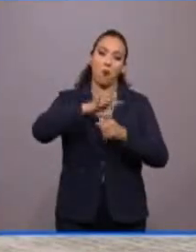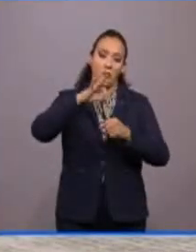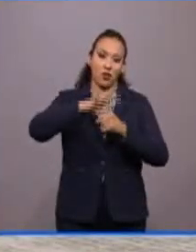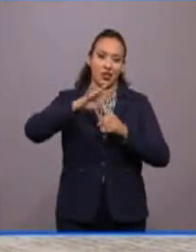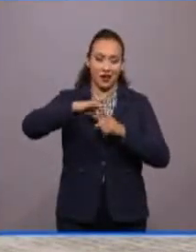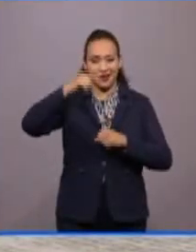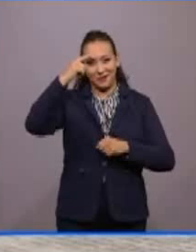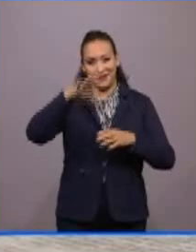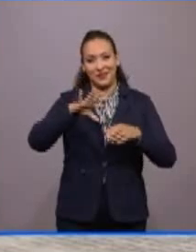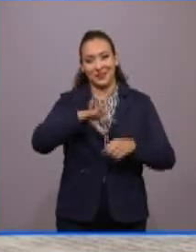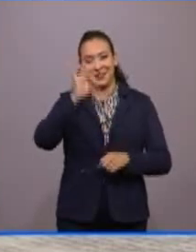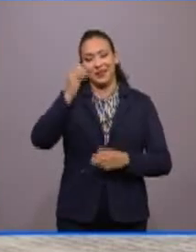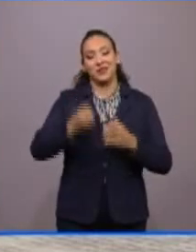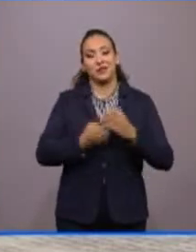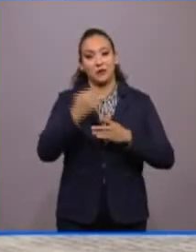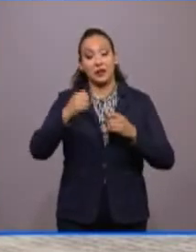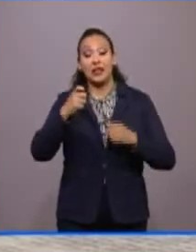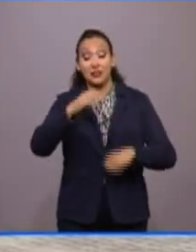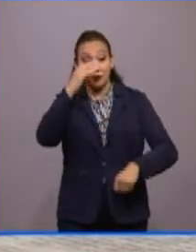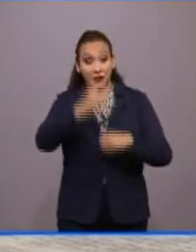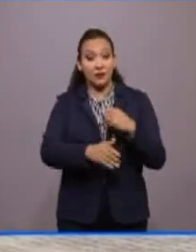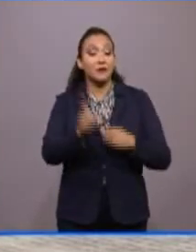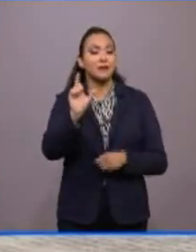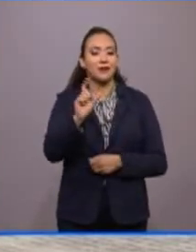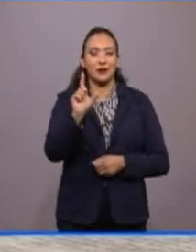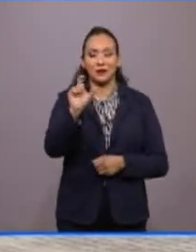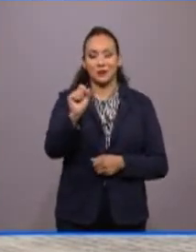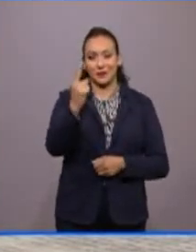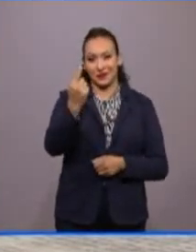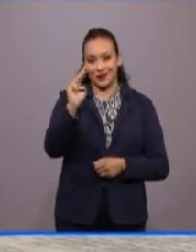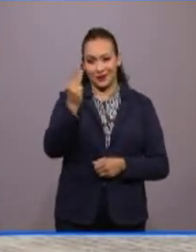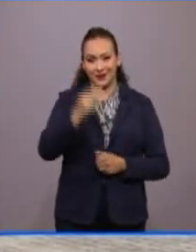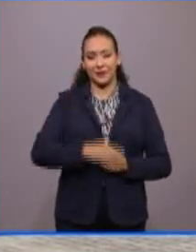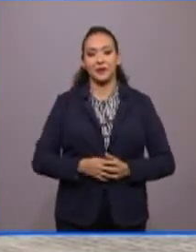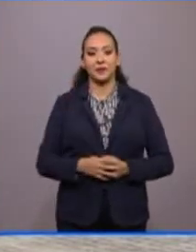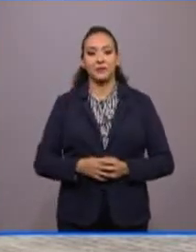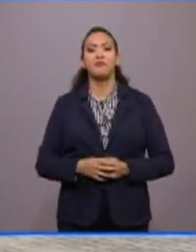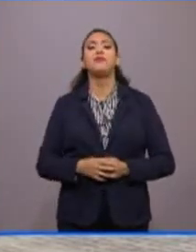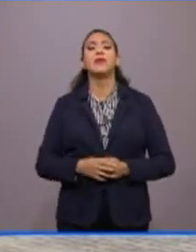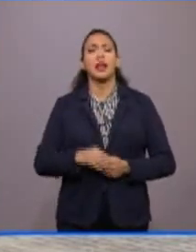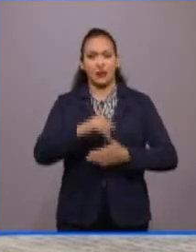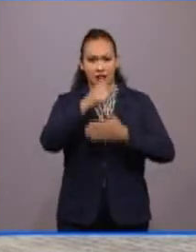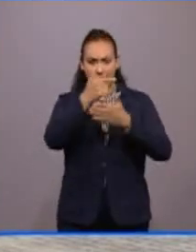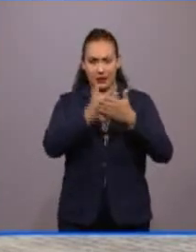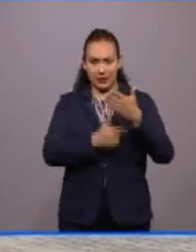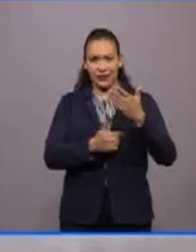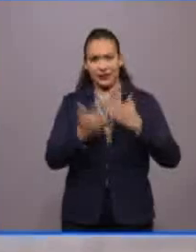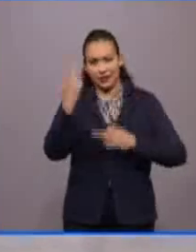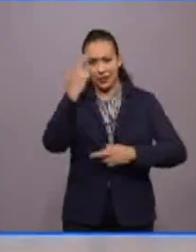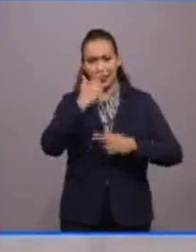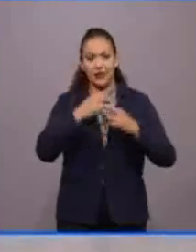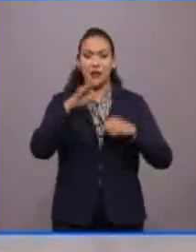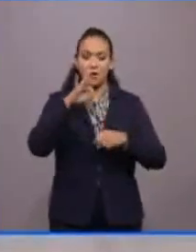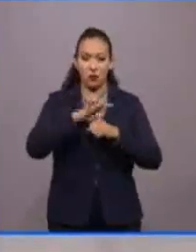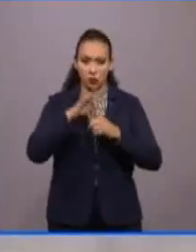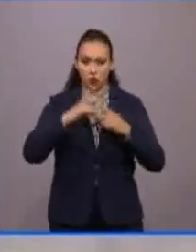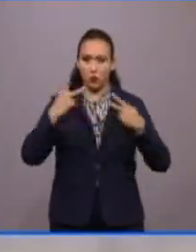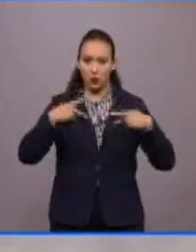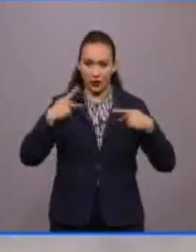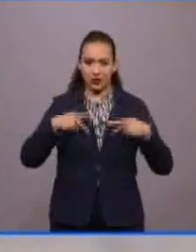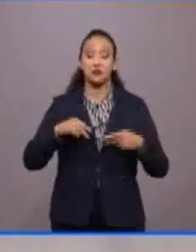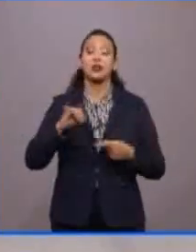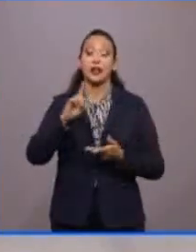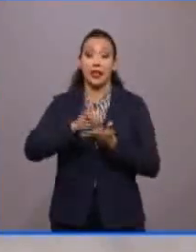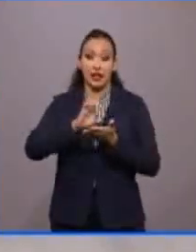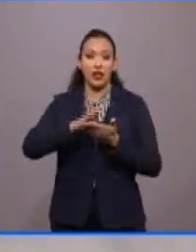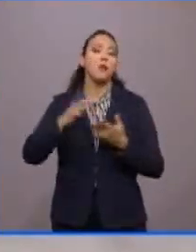elección judicial, proceso que concluirá el próximo 21 de mayo. De acuerdo con la lista nominal definitiva de voto anticipado